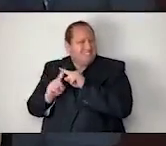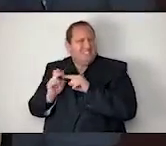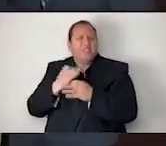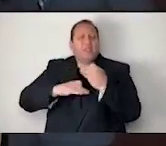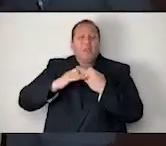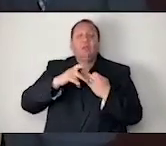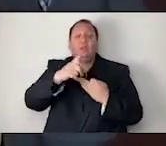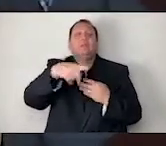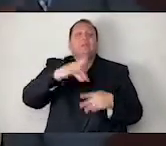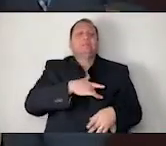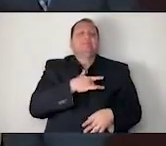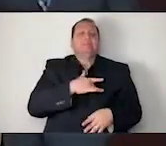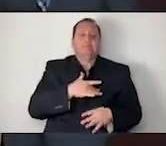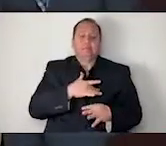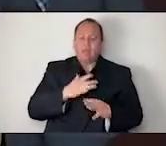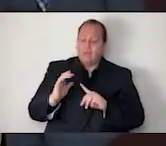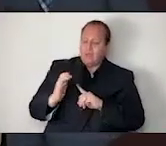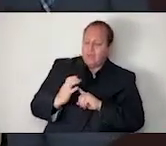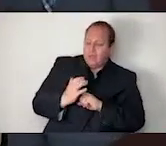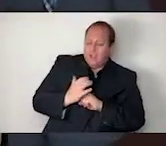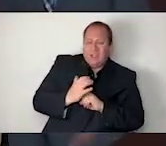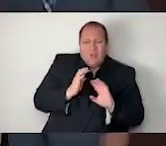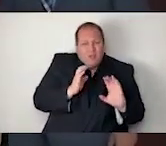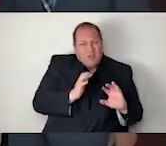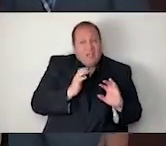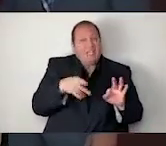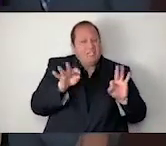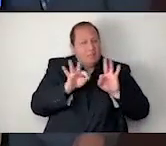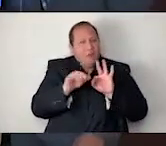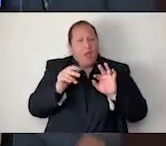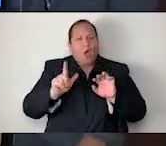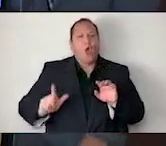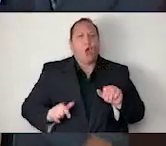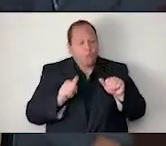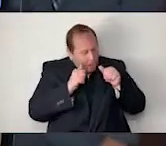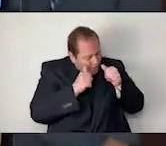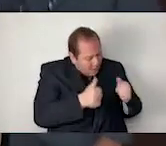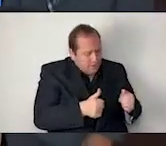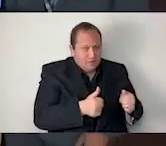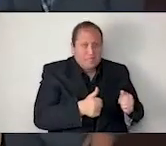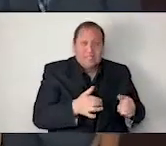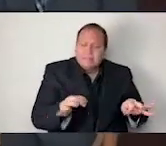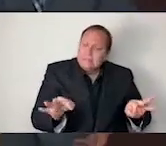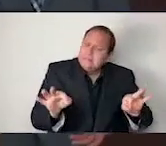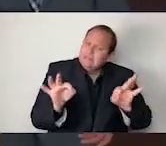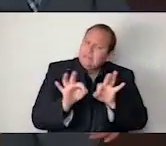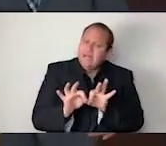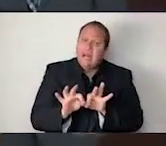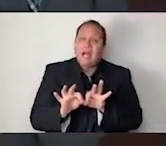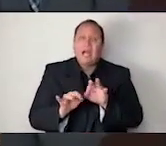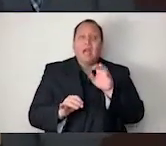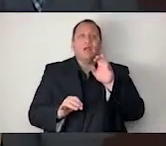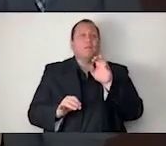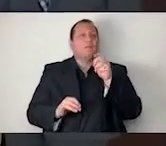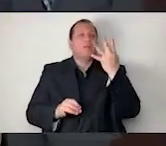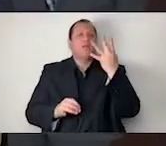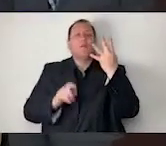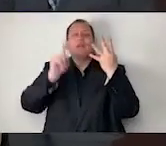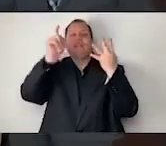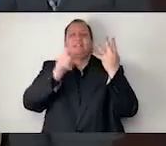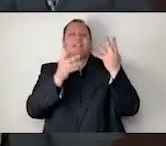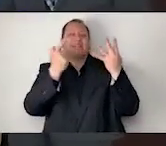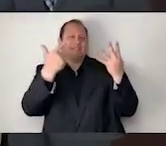su gobierno muy importante spector 24/7 estamos pie de lucha baja california nos cuidábamos todos